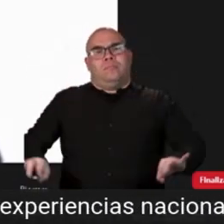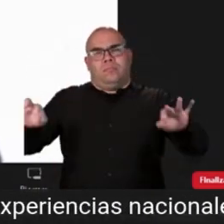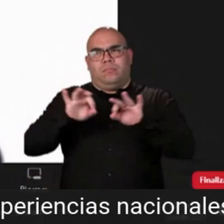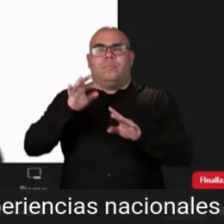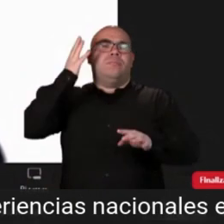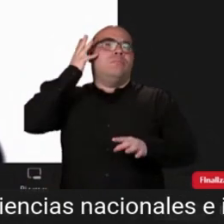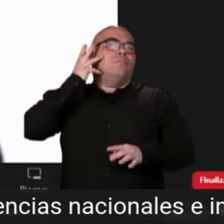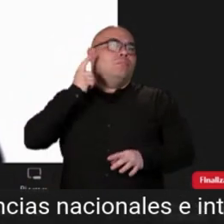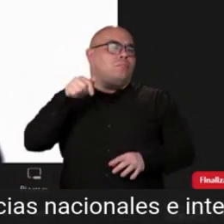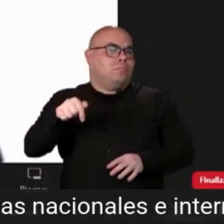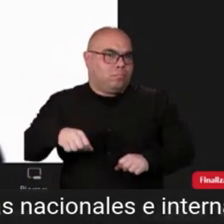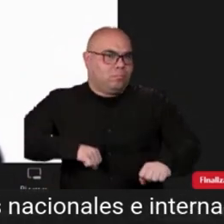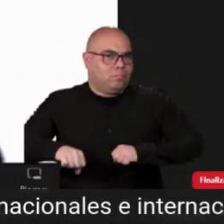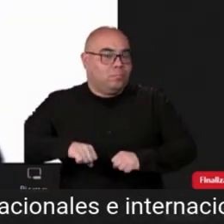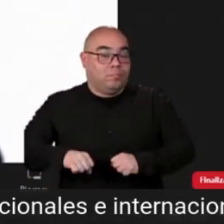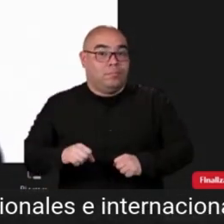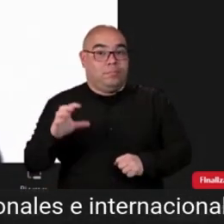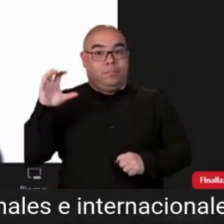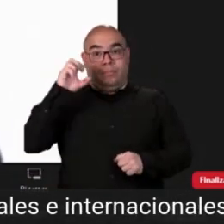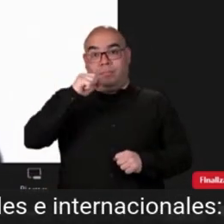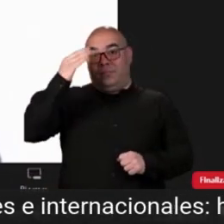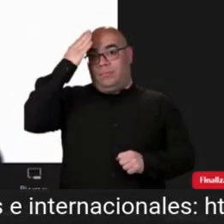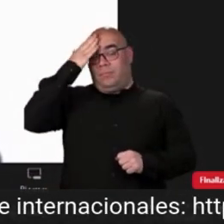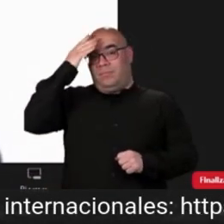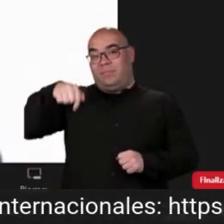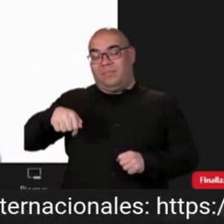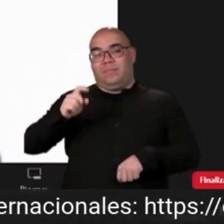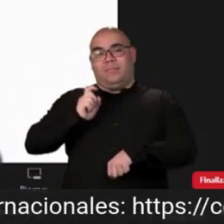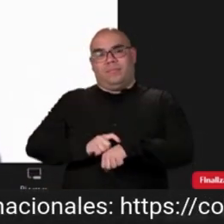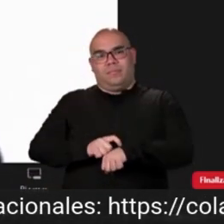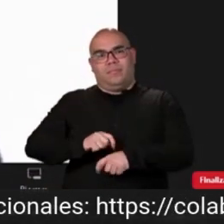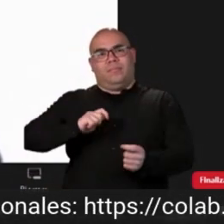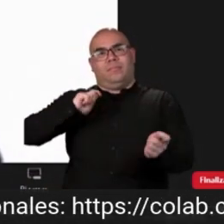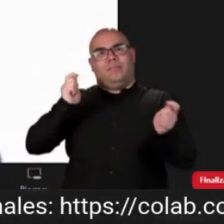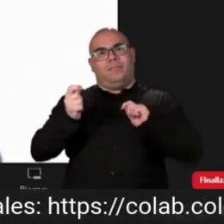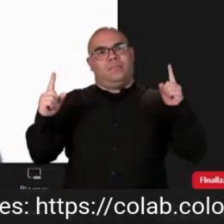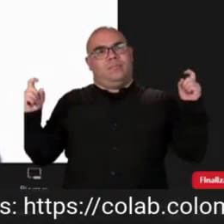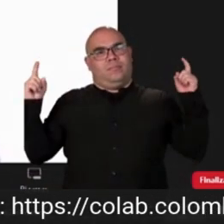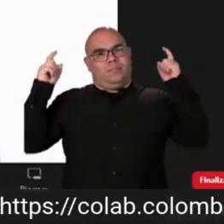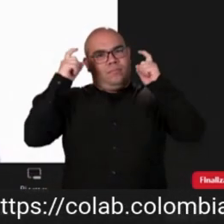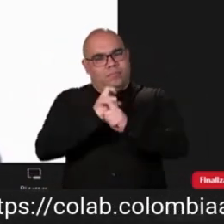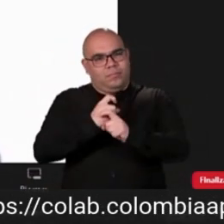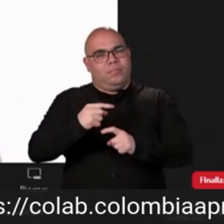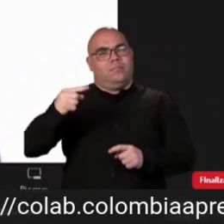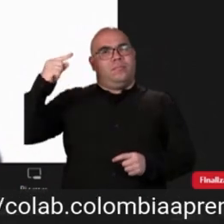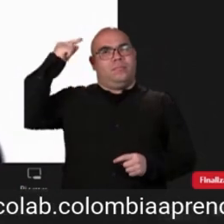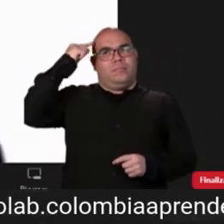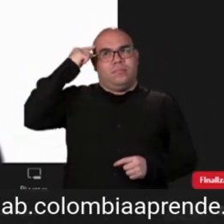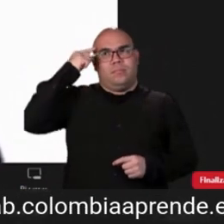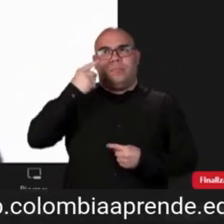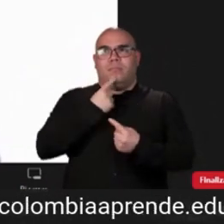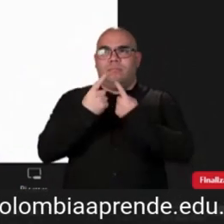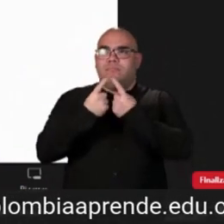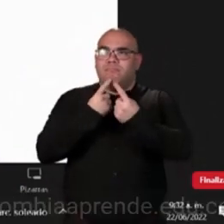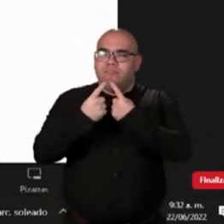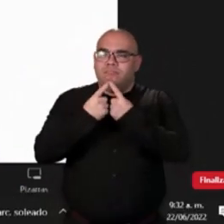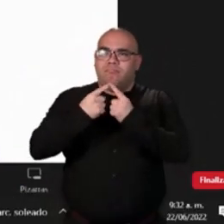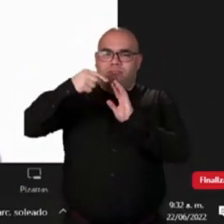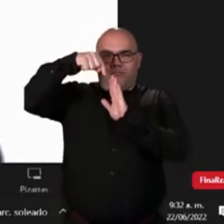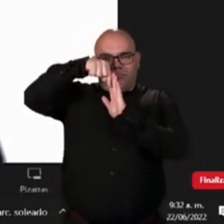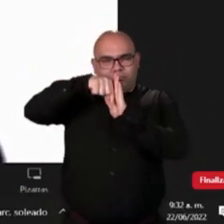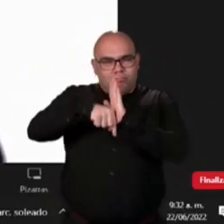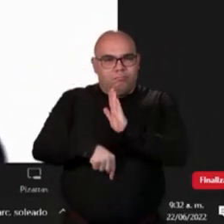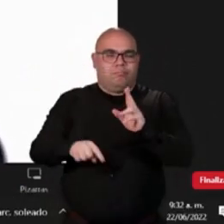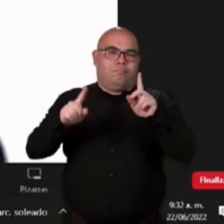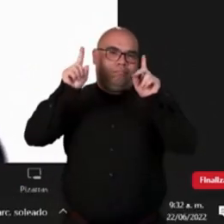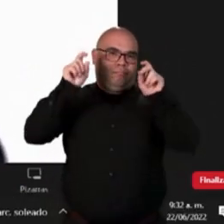operativos, para dejarnos también tiempo para reflexionar, para pensar, para discutir en mayor profundidad todos estos temas,